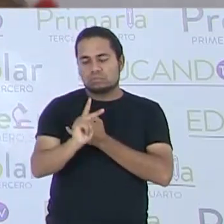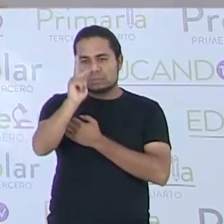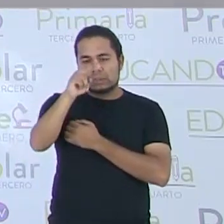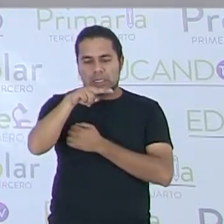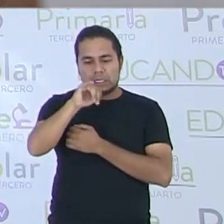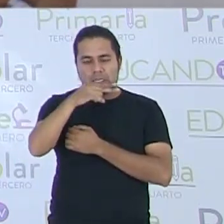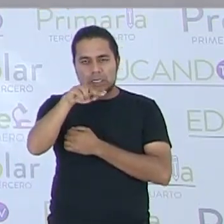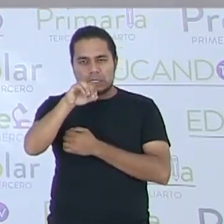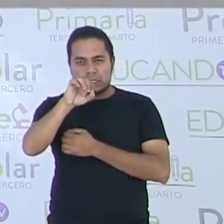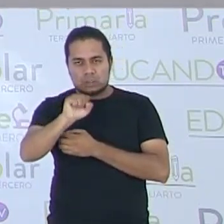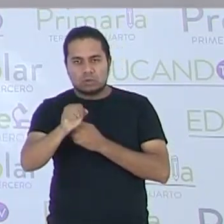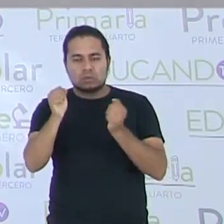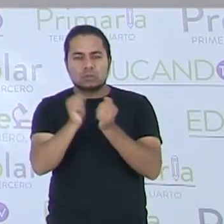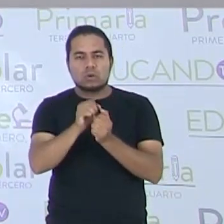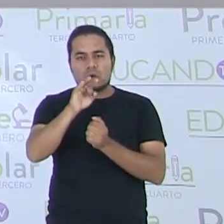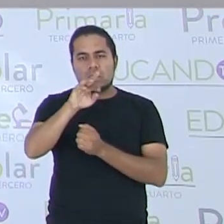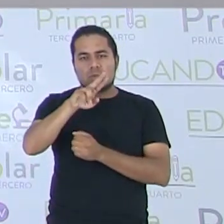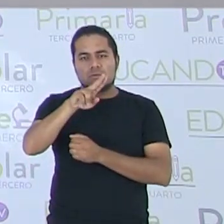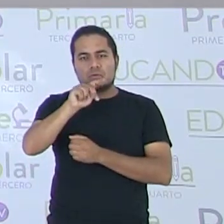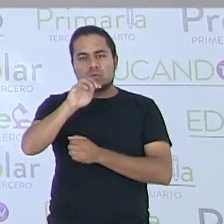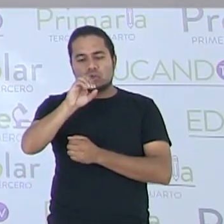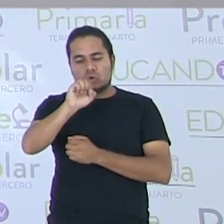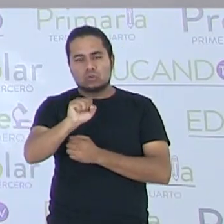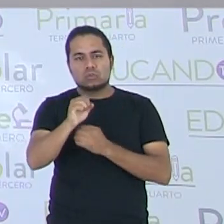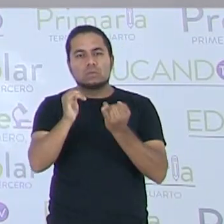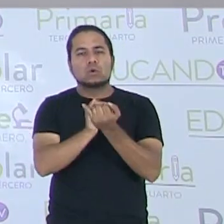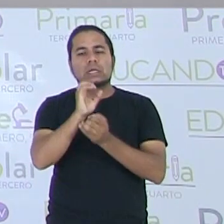Niños rima con frutos por la O.